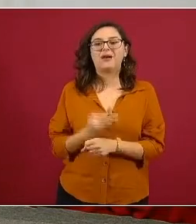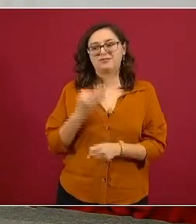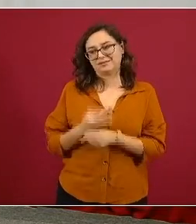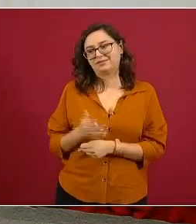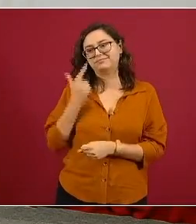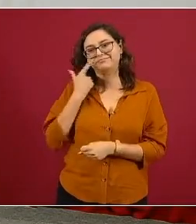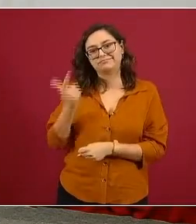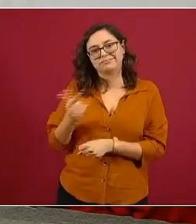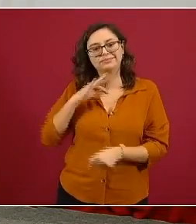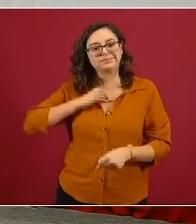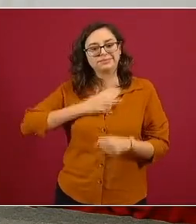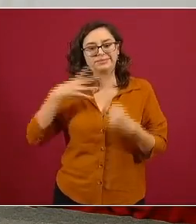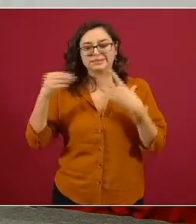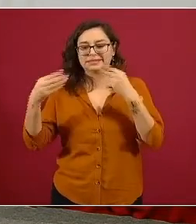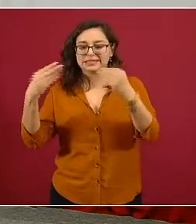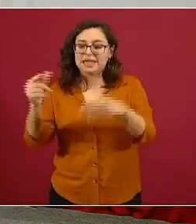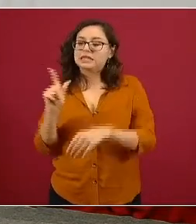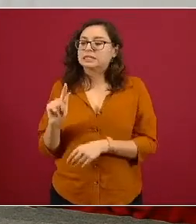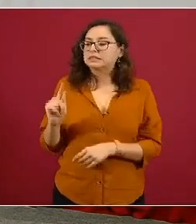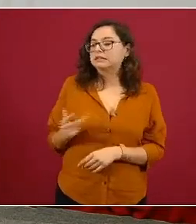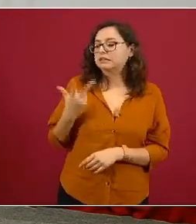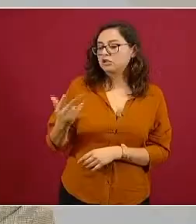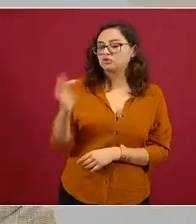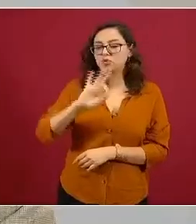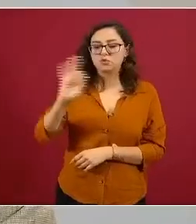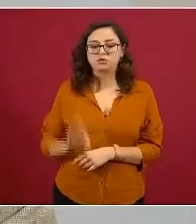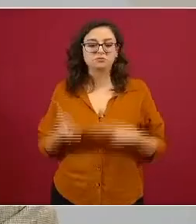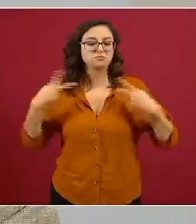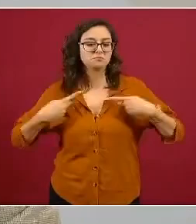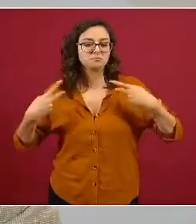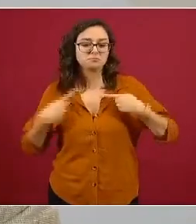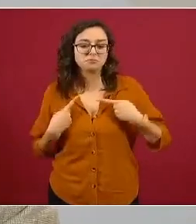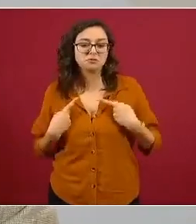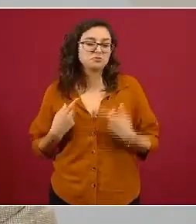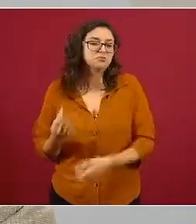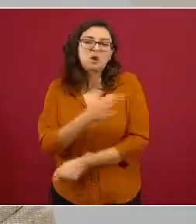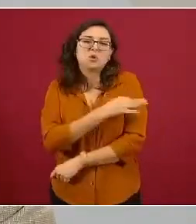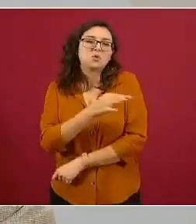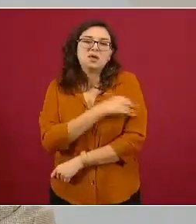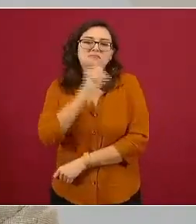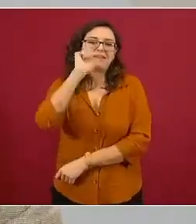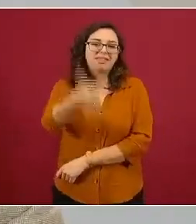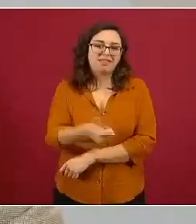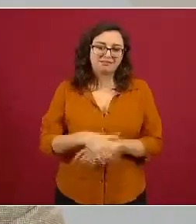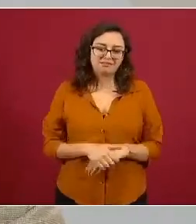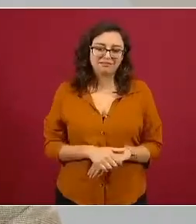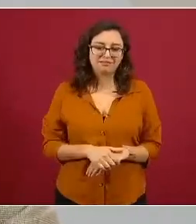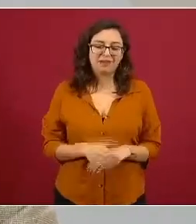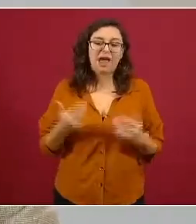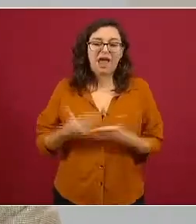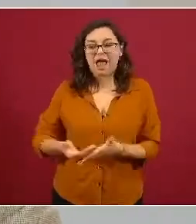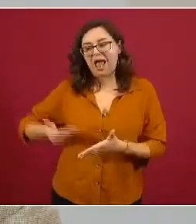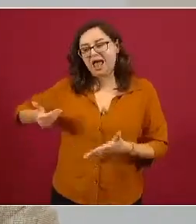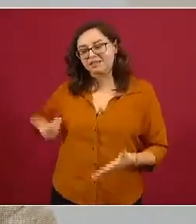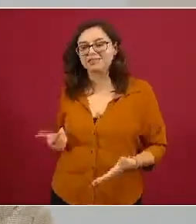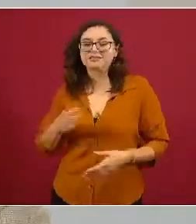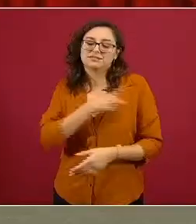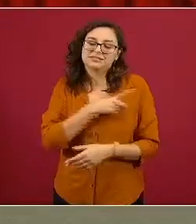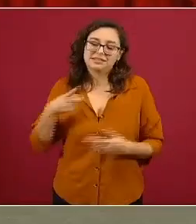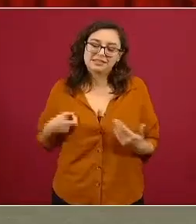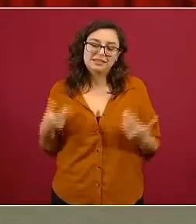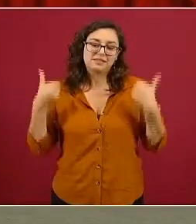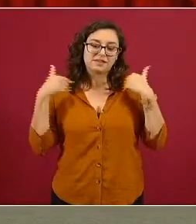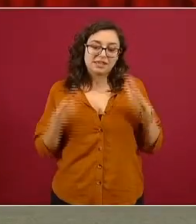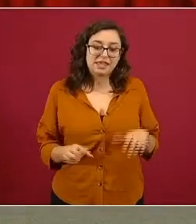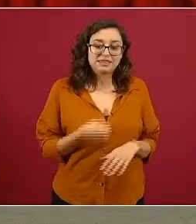brote. 78% de las personas involucradas en el brote tenían que haberse vacunado en algún intervalo que va